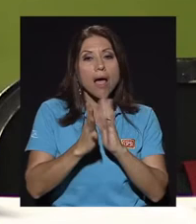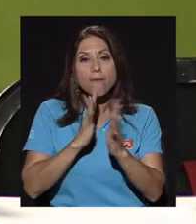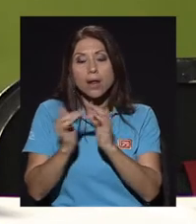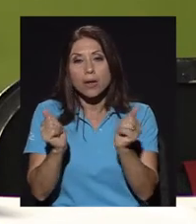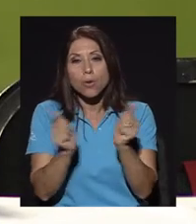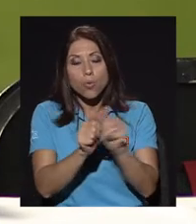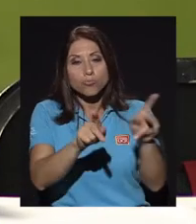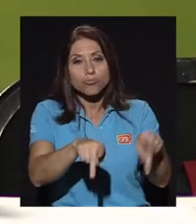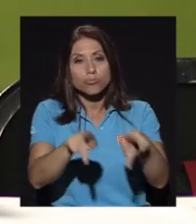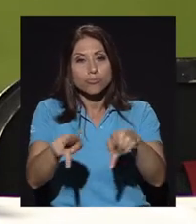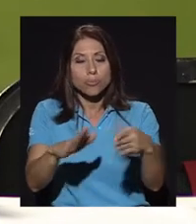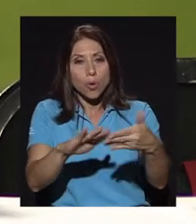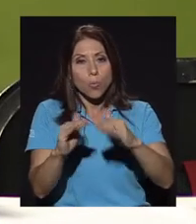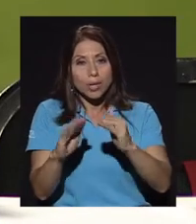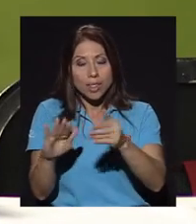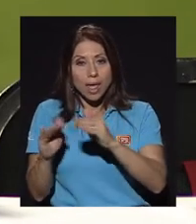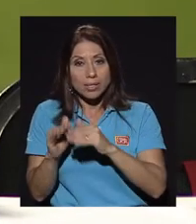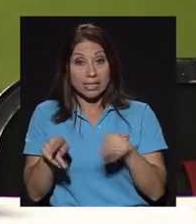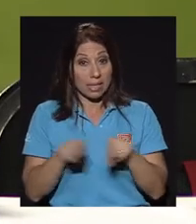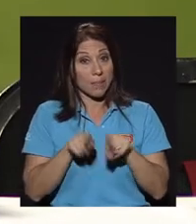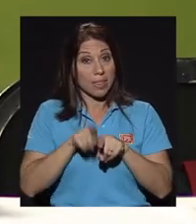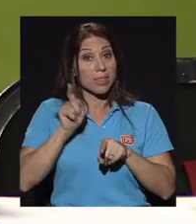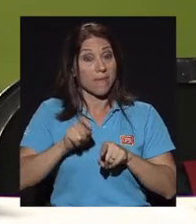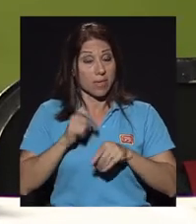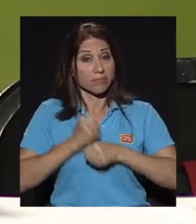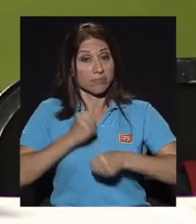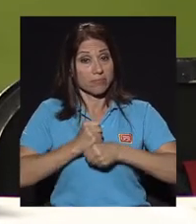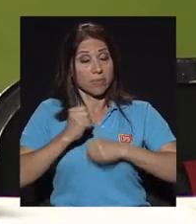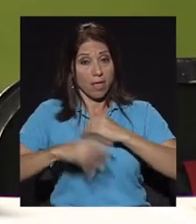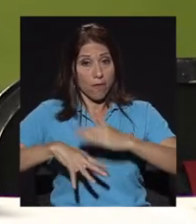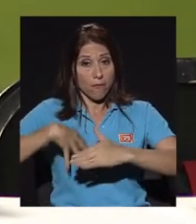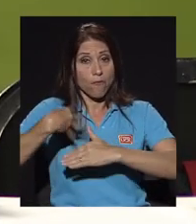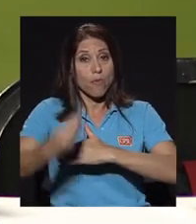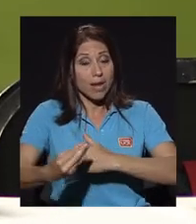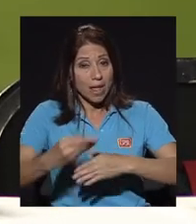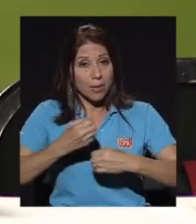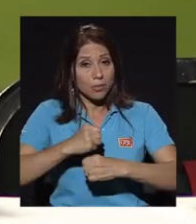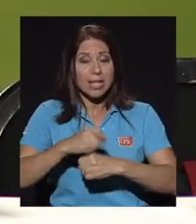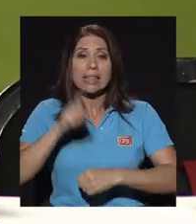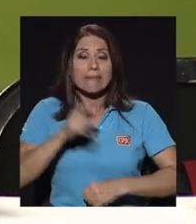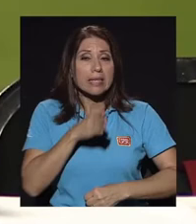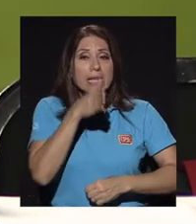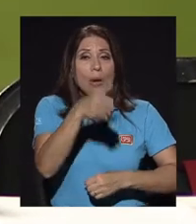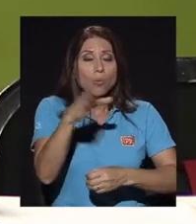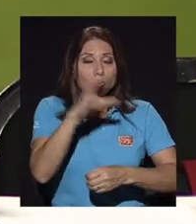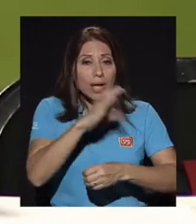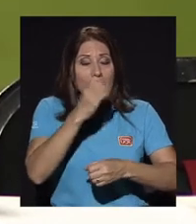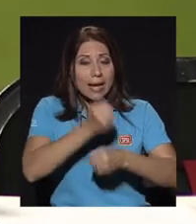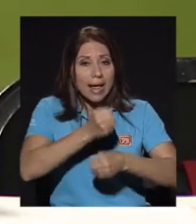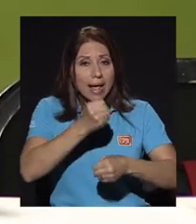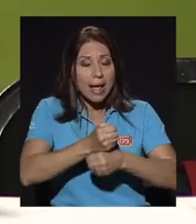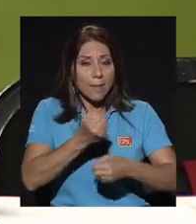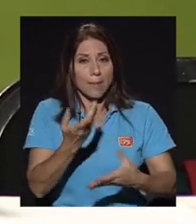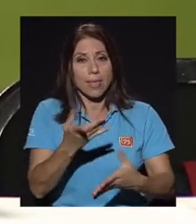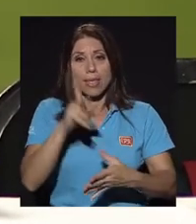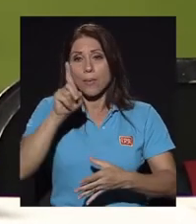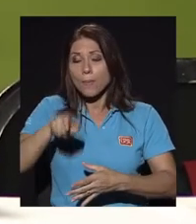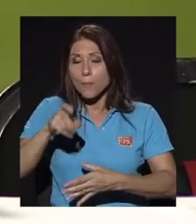comunidades. También hay que hacer gestión fuera de la municipalidad, hay que ir a buscar dineros, hay que ir a buscar apoyos, hay que ir a buscar